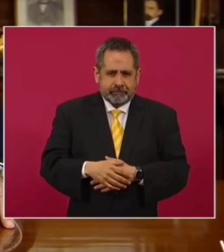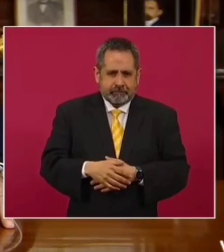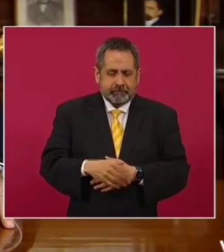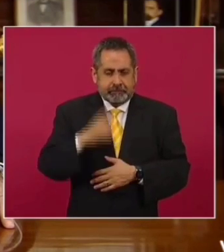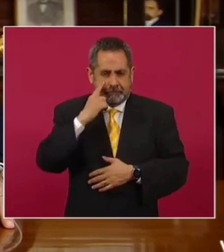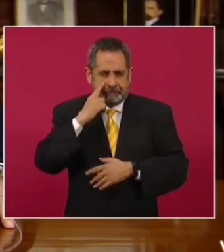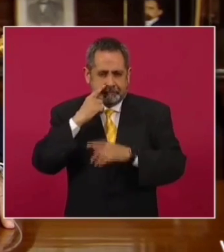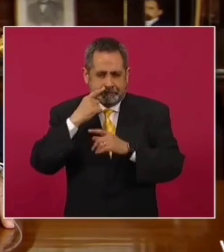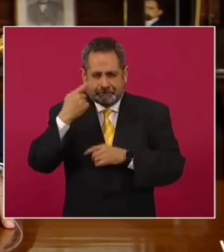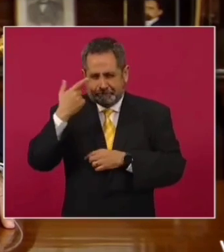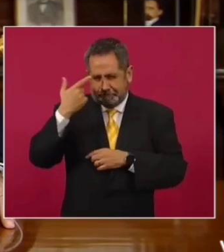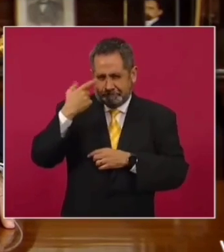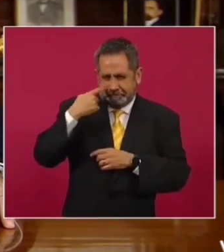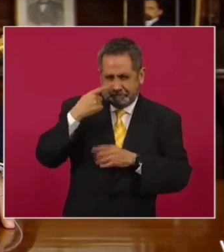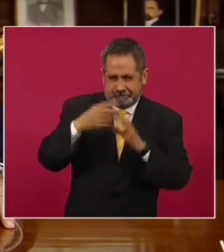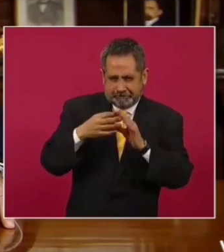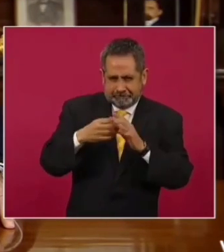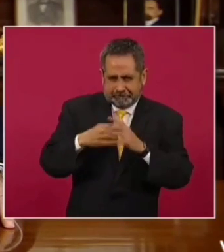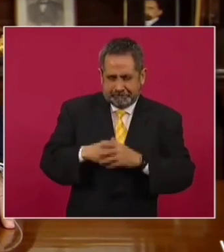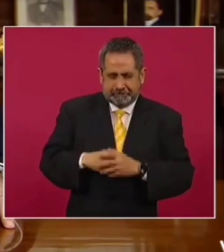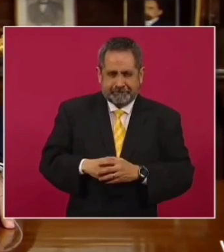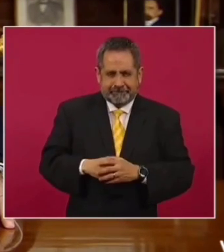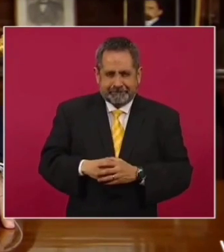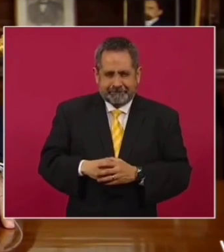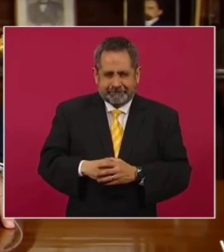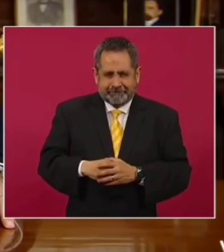me voy a medir la temperatura.